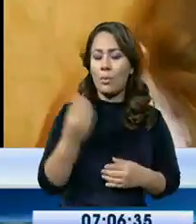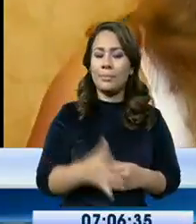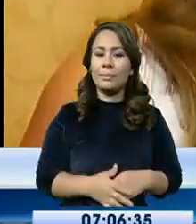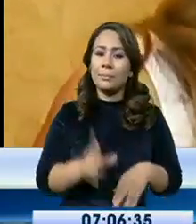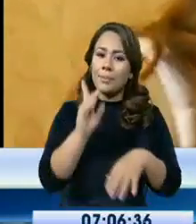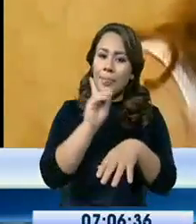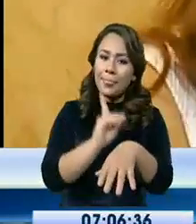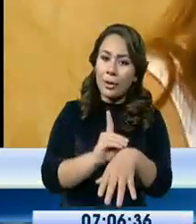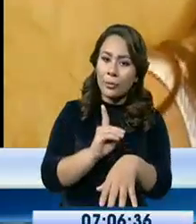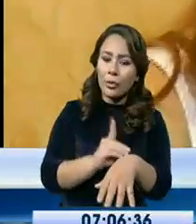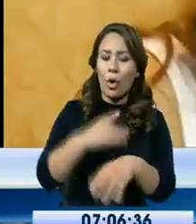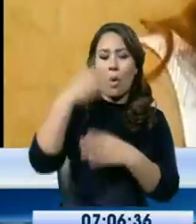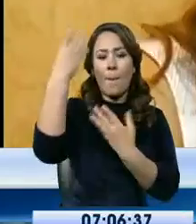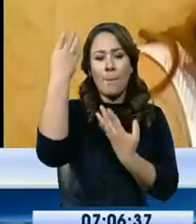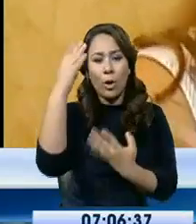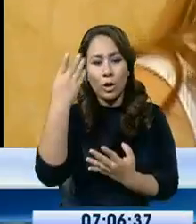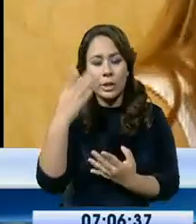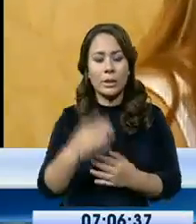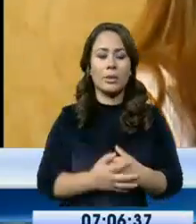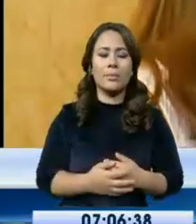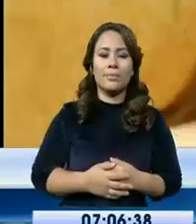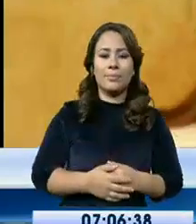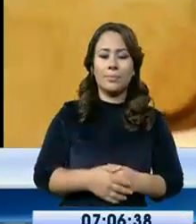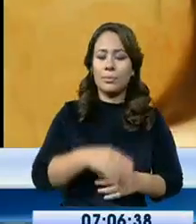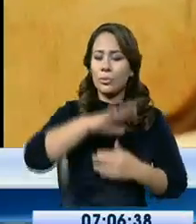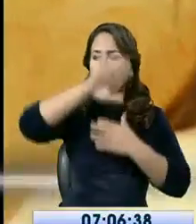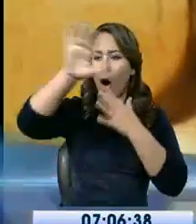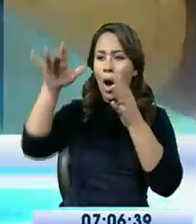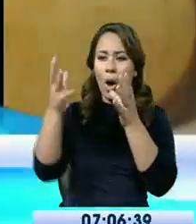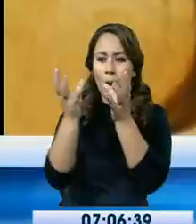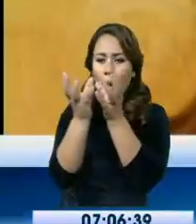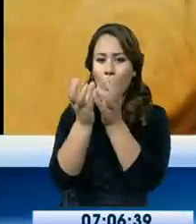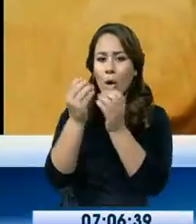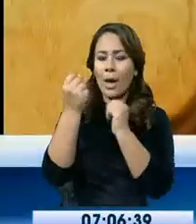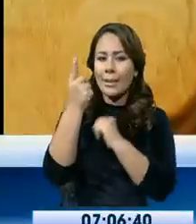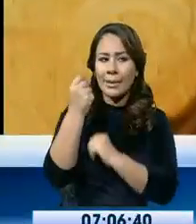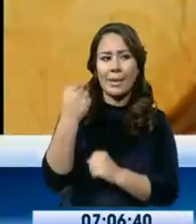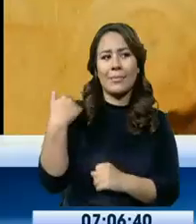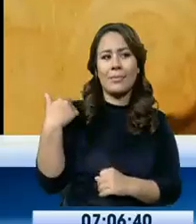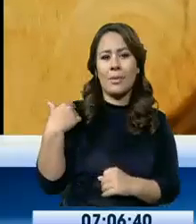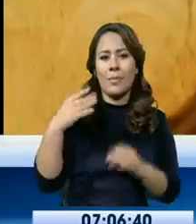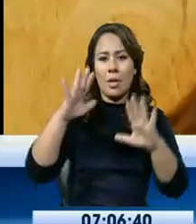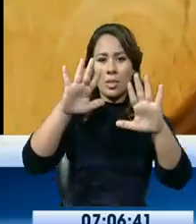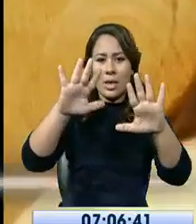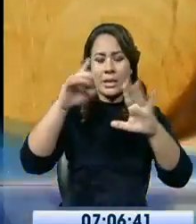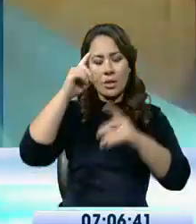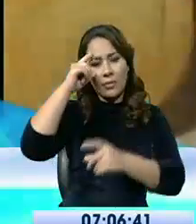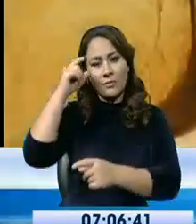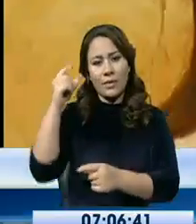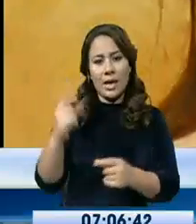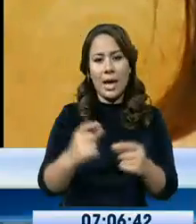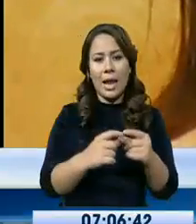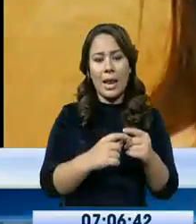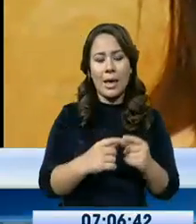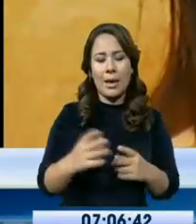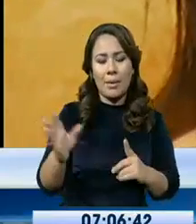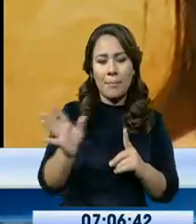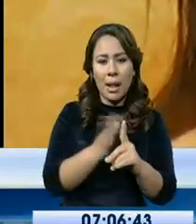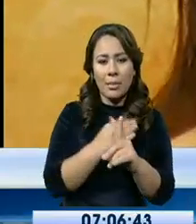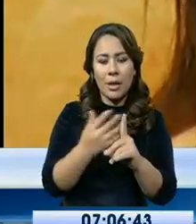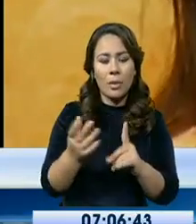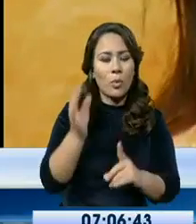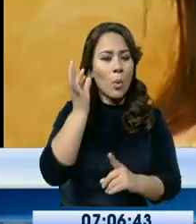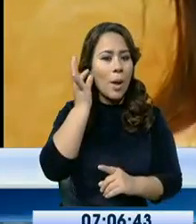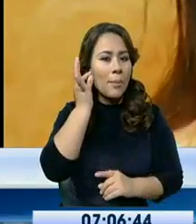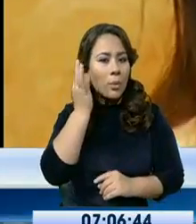médicos, políticos, dignatarios. Entendiéndose que tenemos 10 fiscalías de violencia de género, estamos hablando de